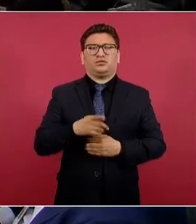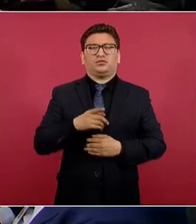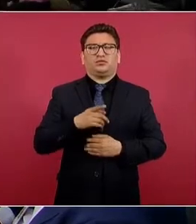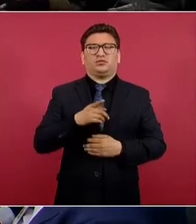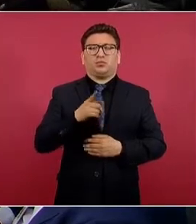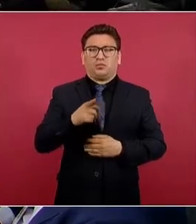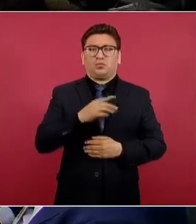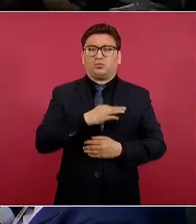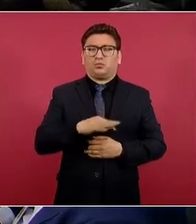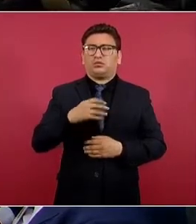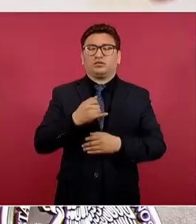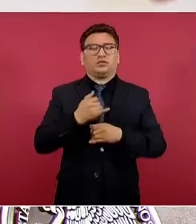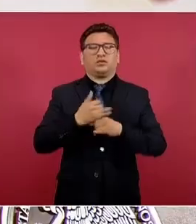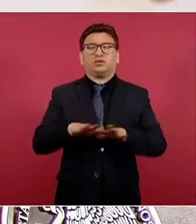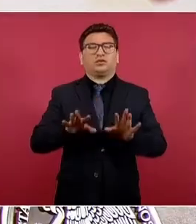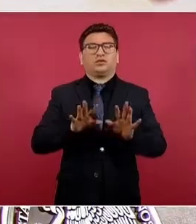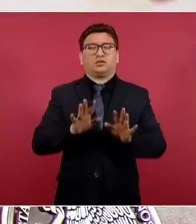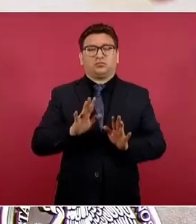informara